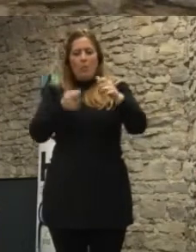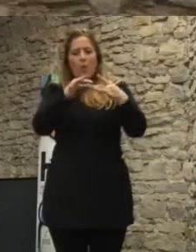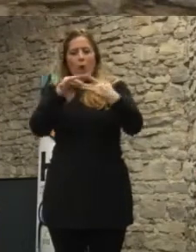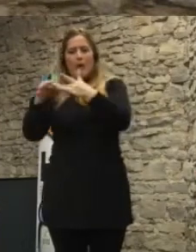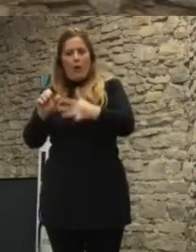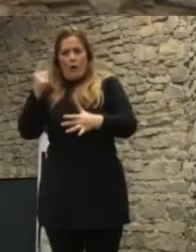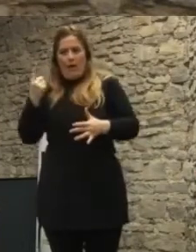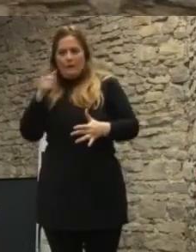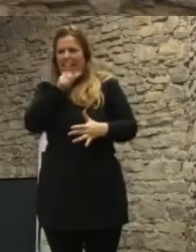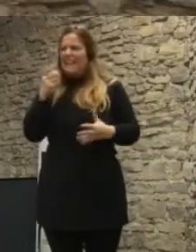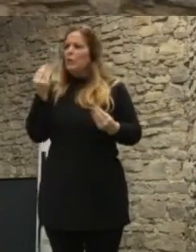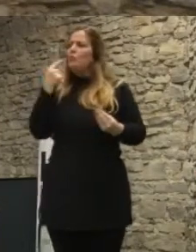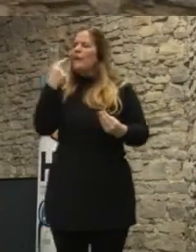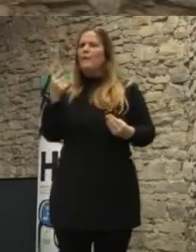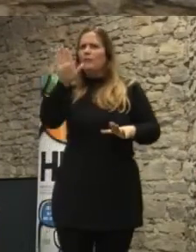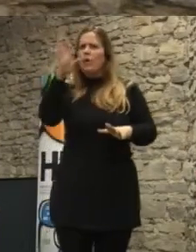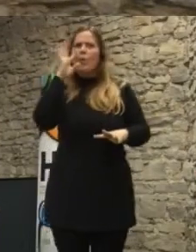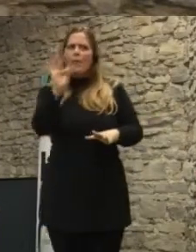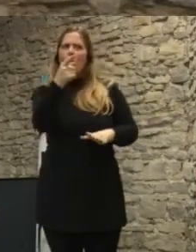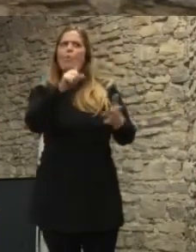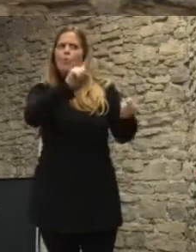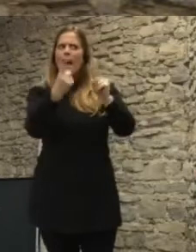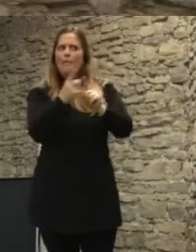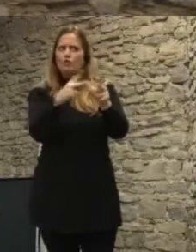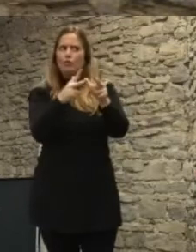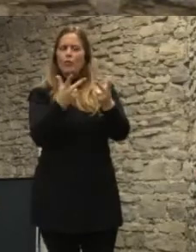apuntando un cambio que tiene que